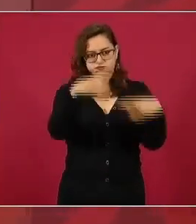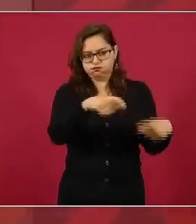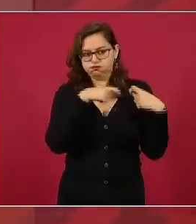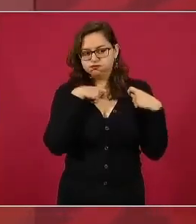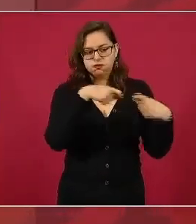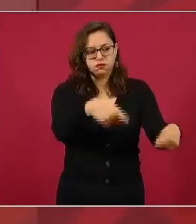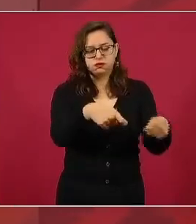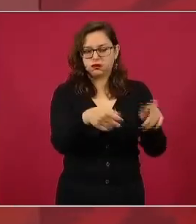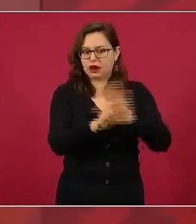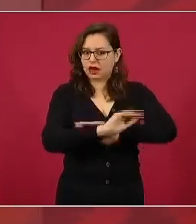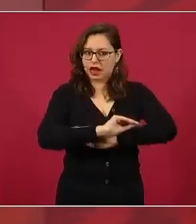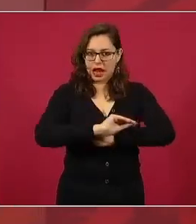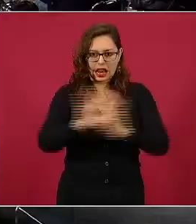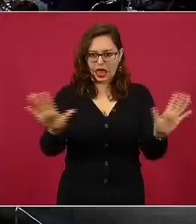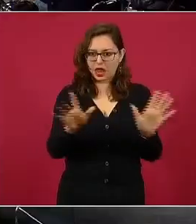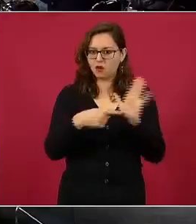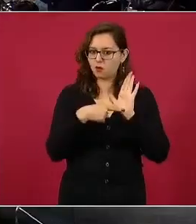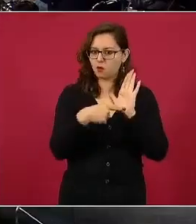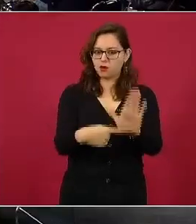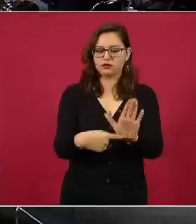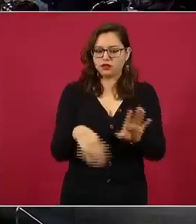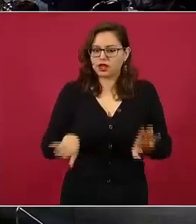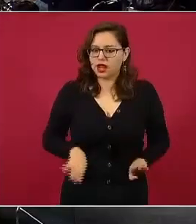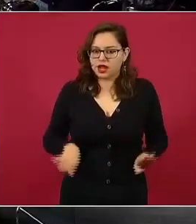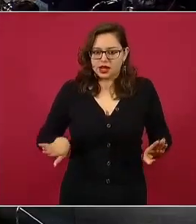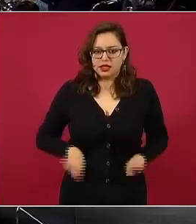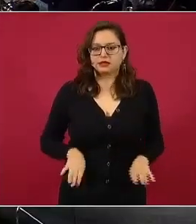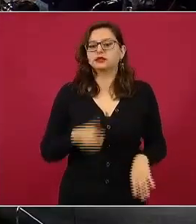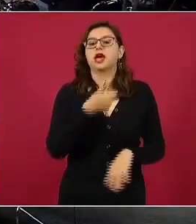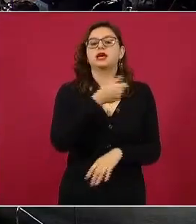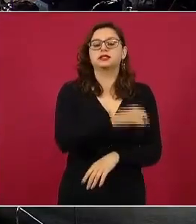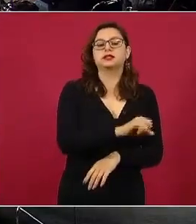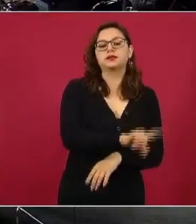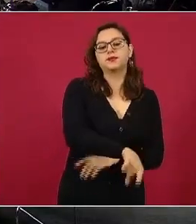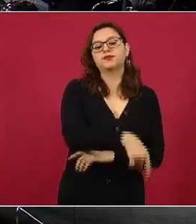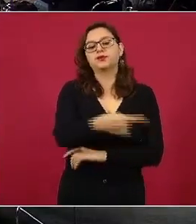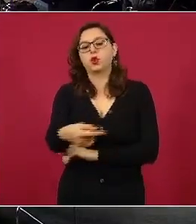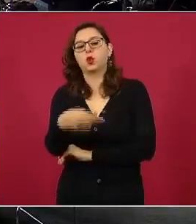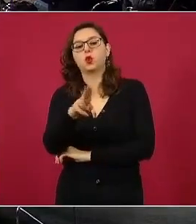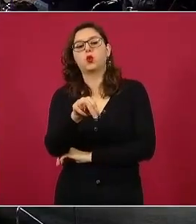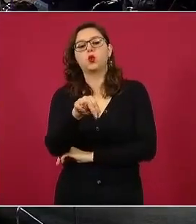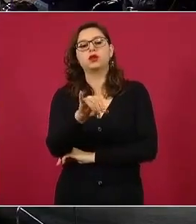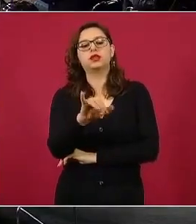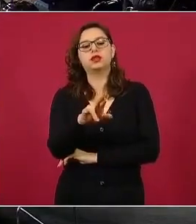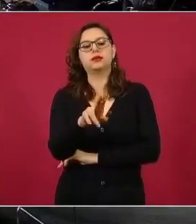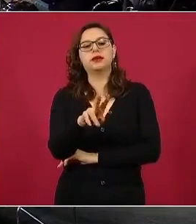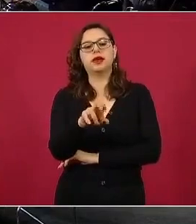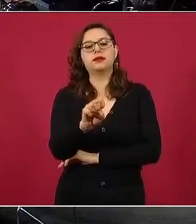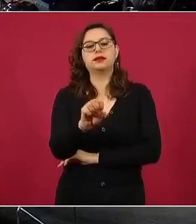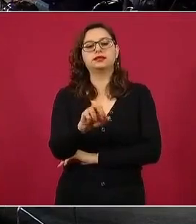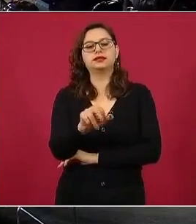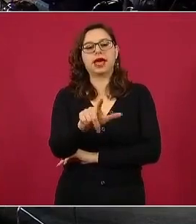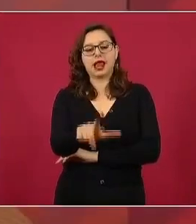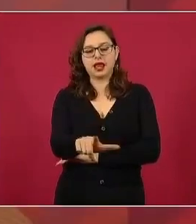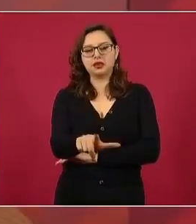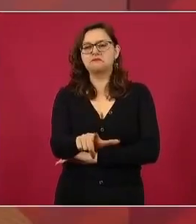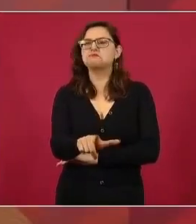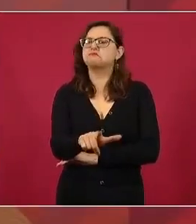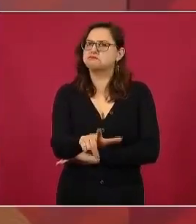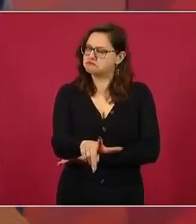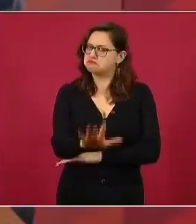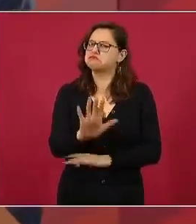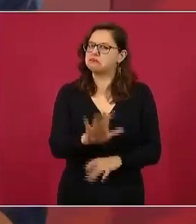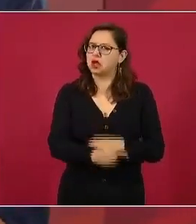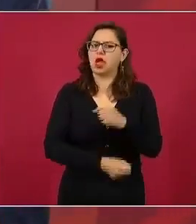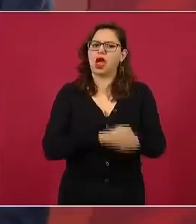mucho tiempo, mantuvo una línea editorial interesante